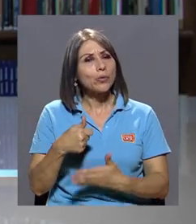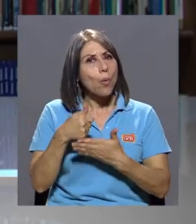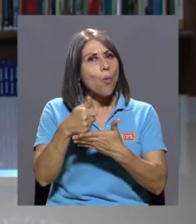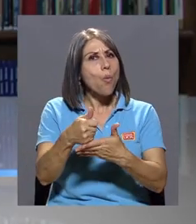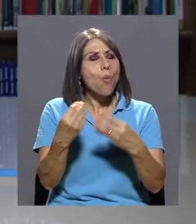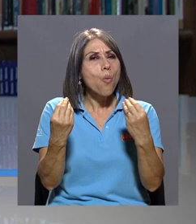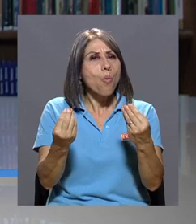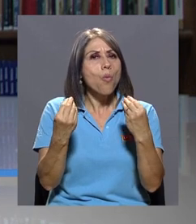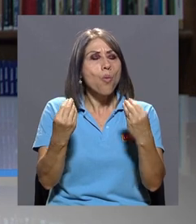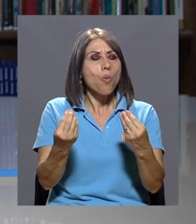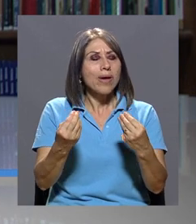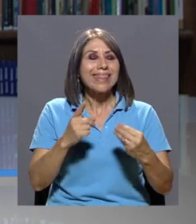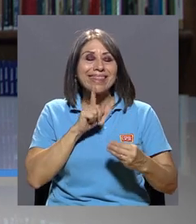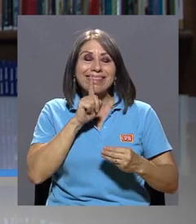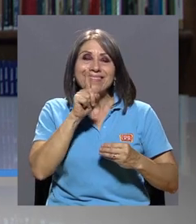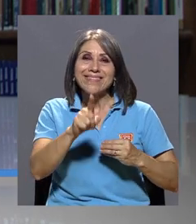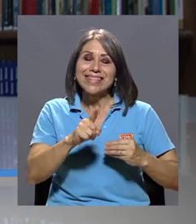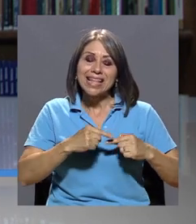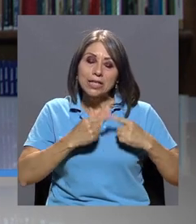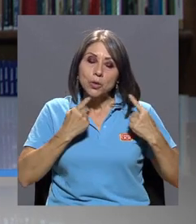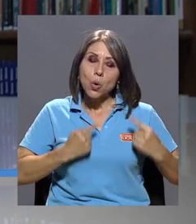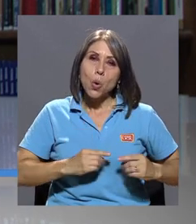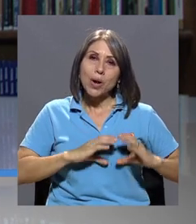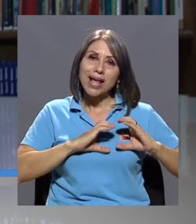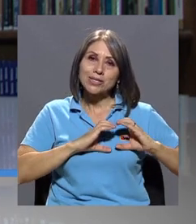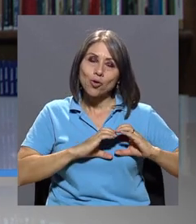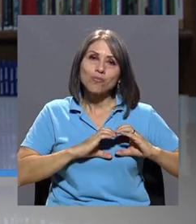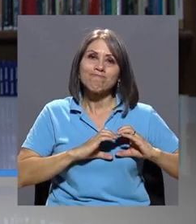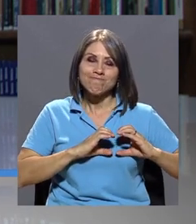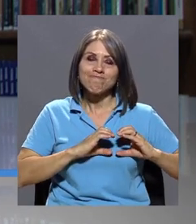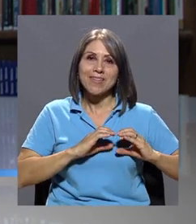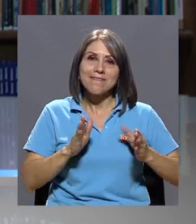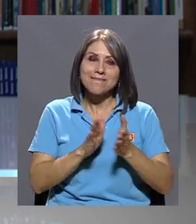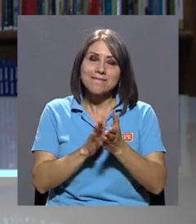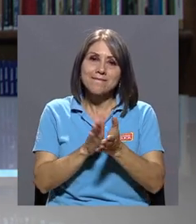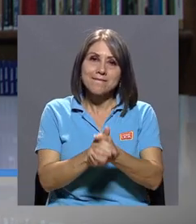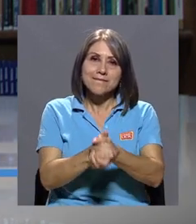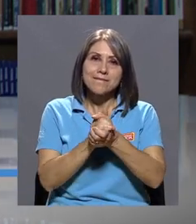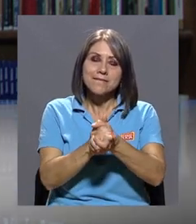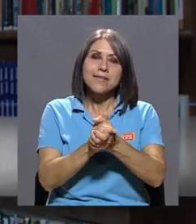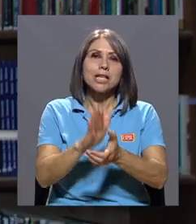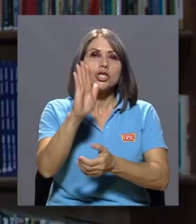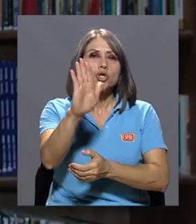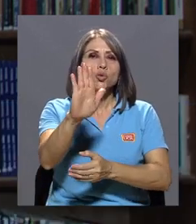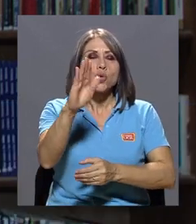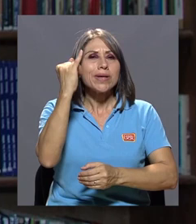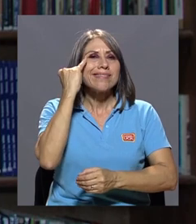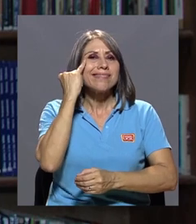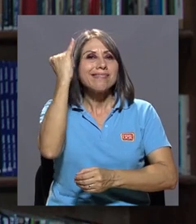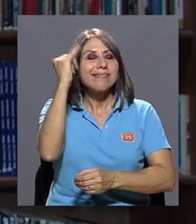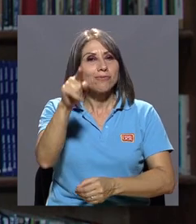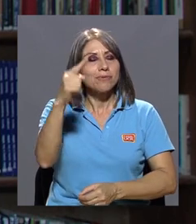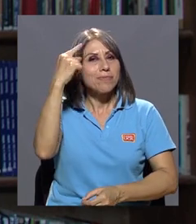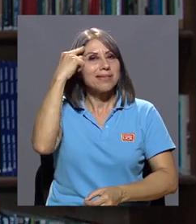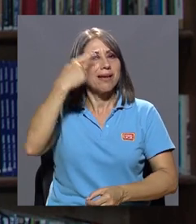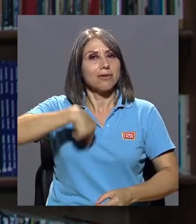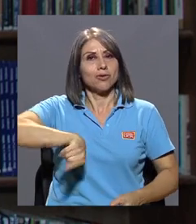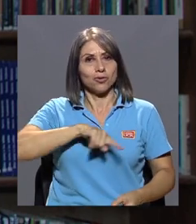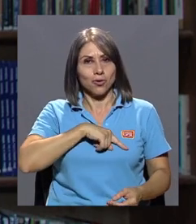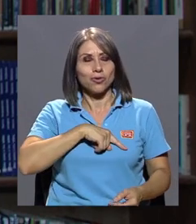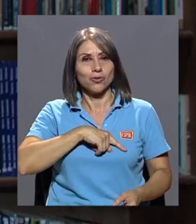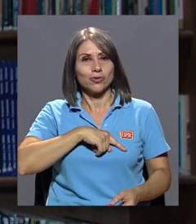grandísimo y de corazón. Los felicitamos por su emprendimiento, por pensar en